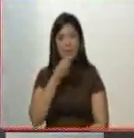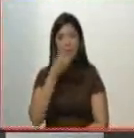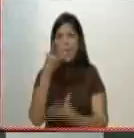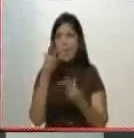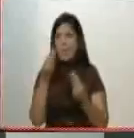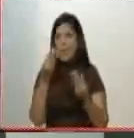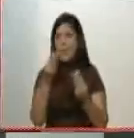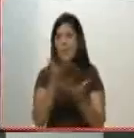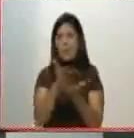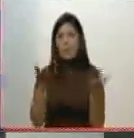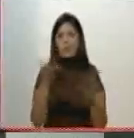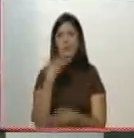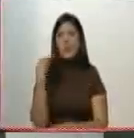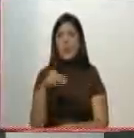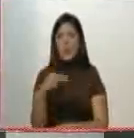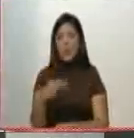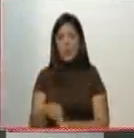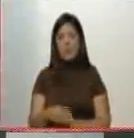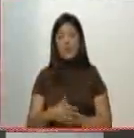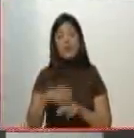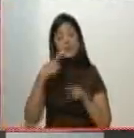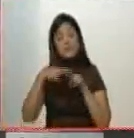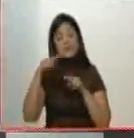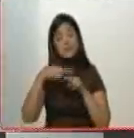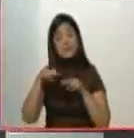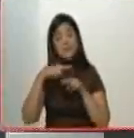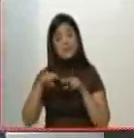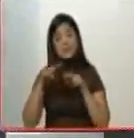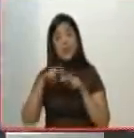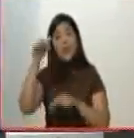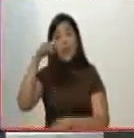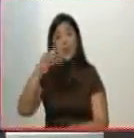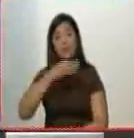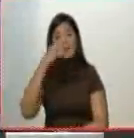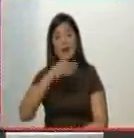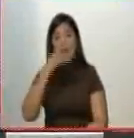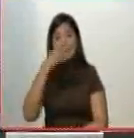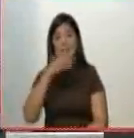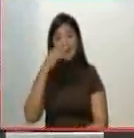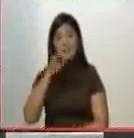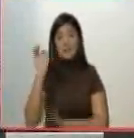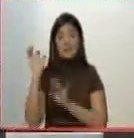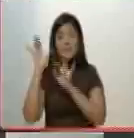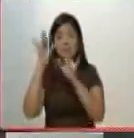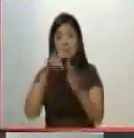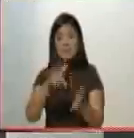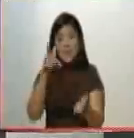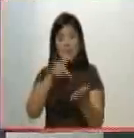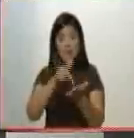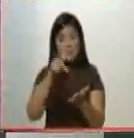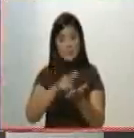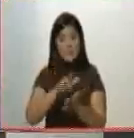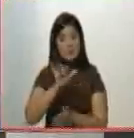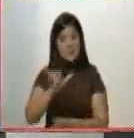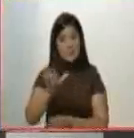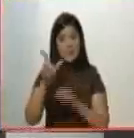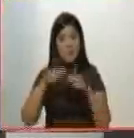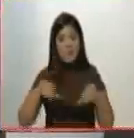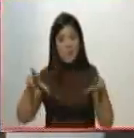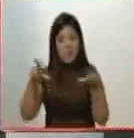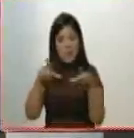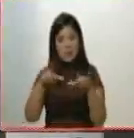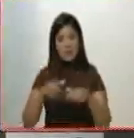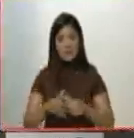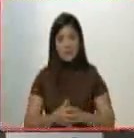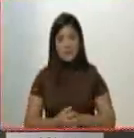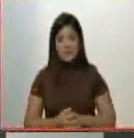de jóvenes y niños y niñas que en la tarde de hoy han hecho acto de presencia en el Instituto